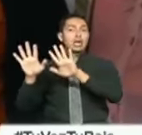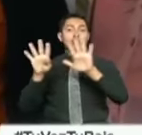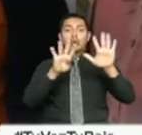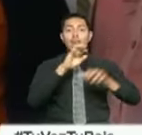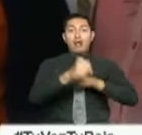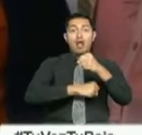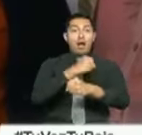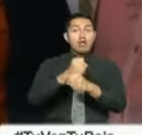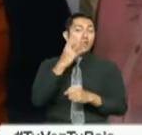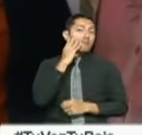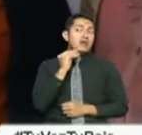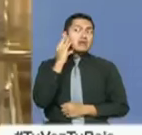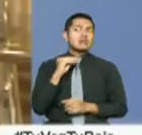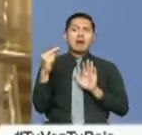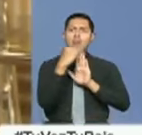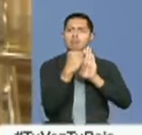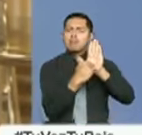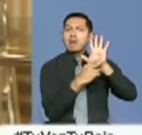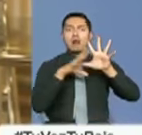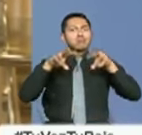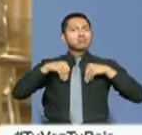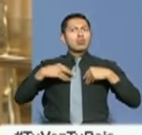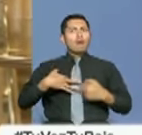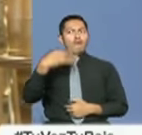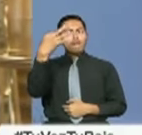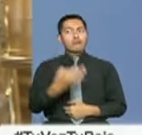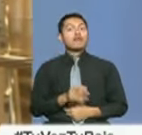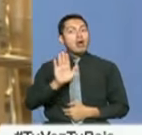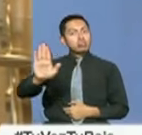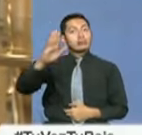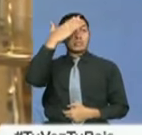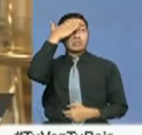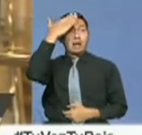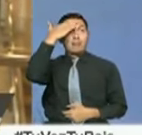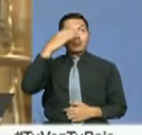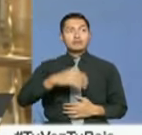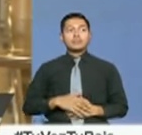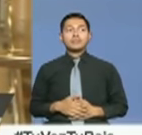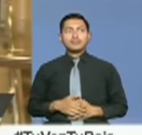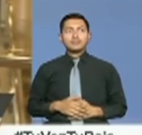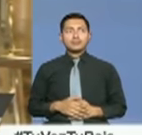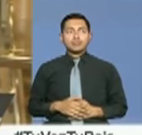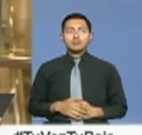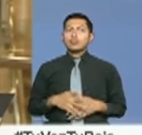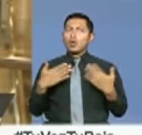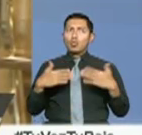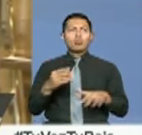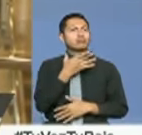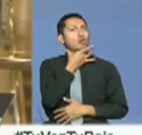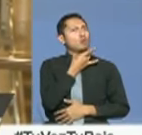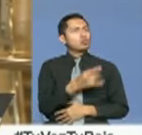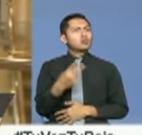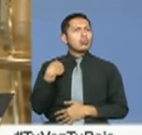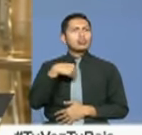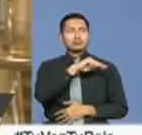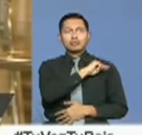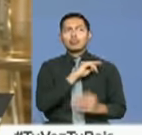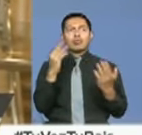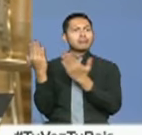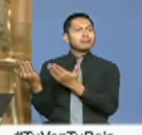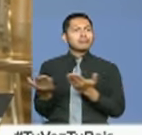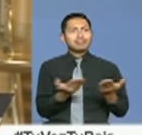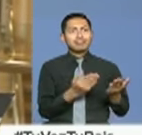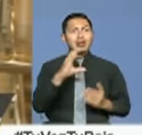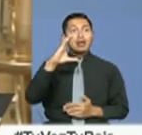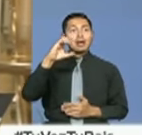con los parámetros establecidos. Yo soy Javier García, director de normalización de AENOR, y es un placer para nosotros recibir a